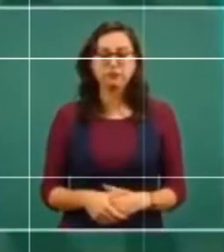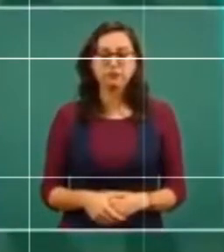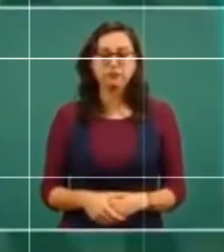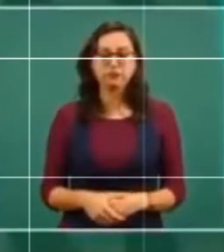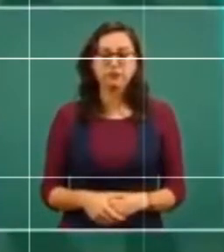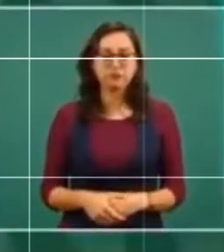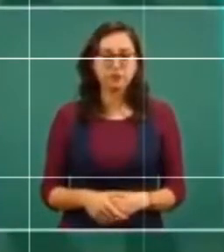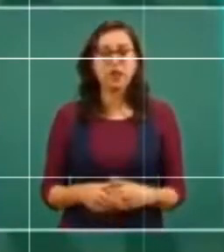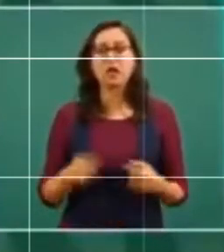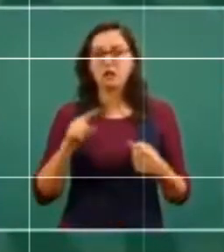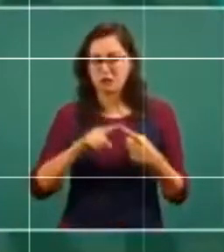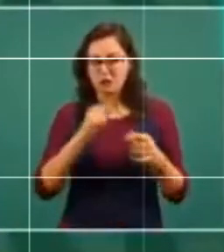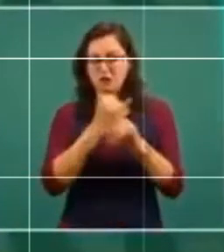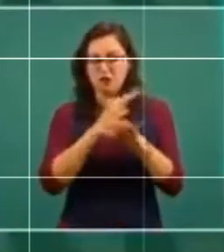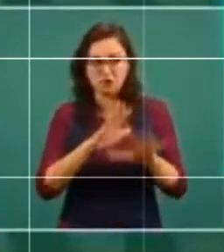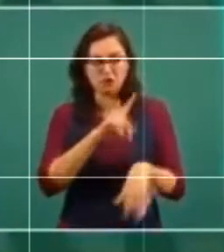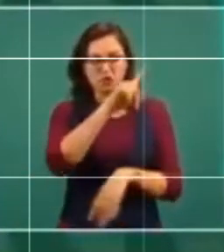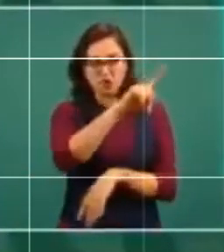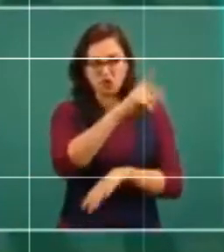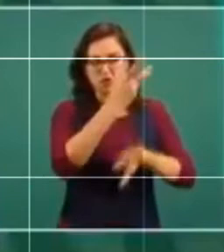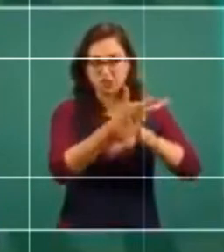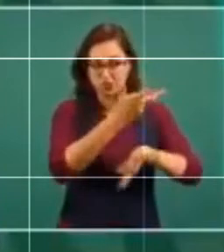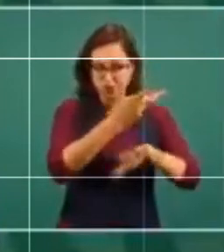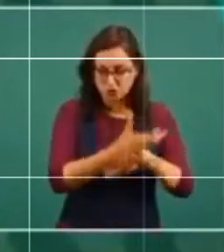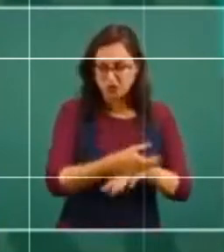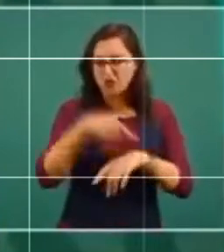el gobierno de Estados Unidos.